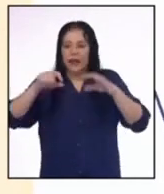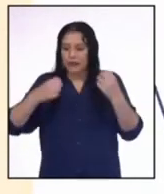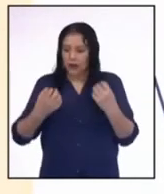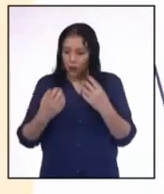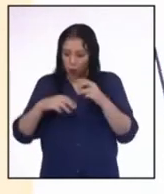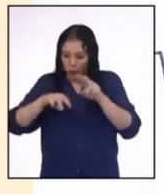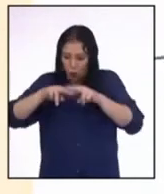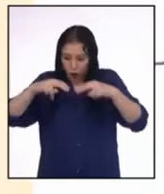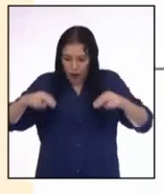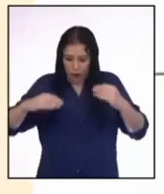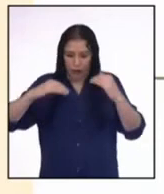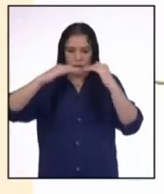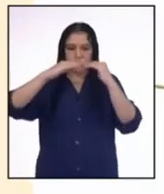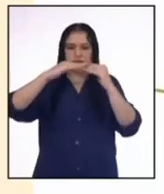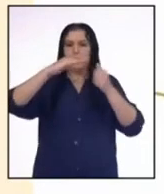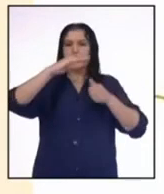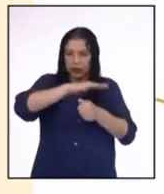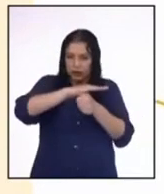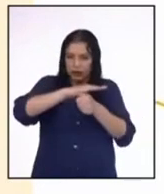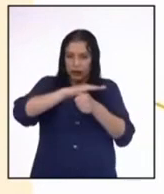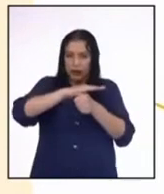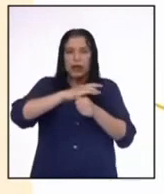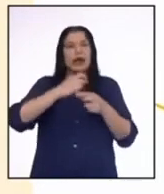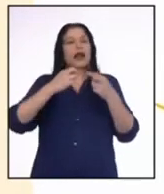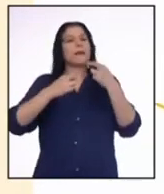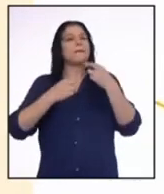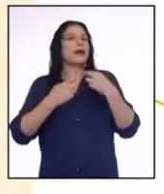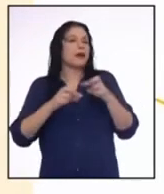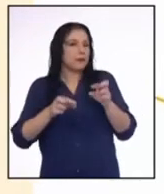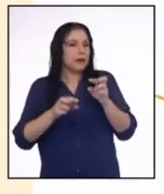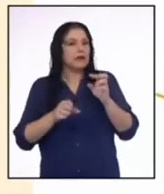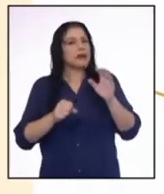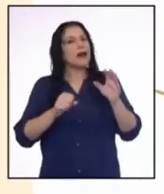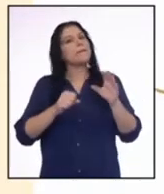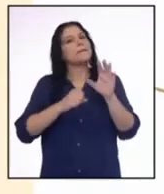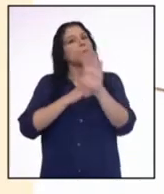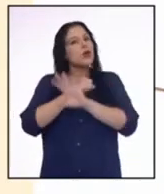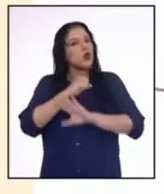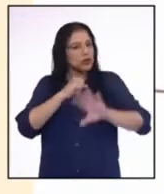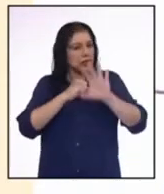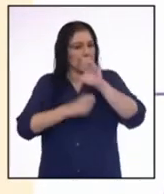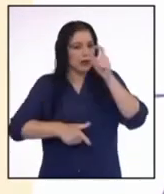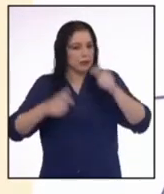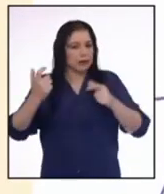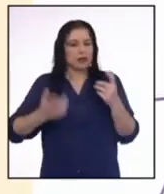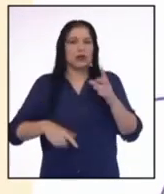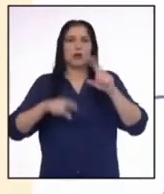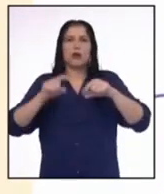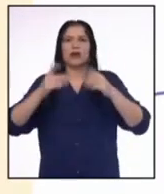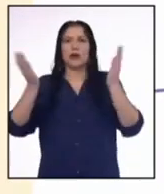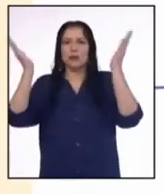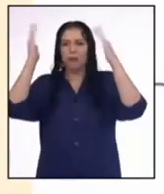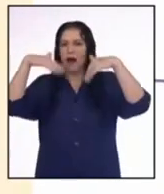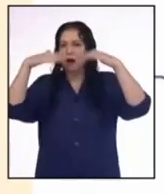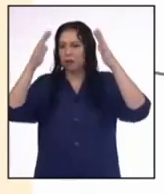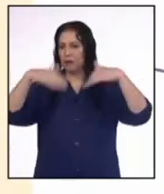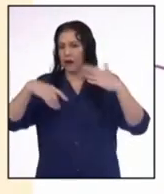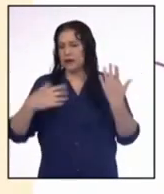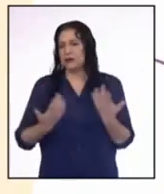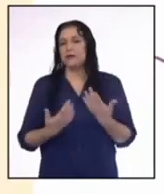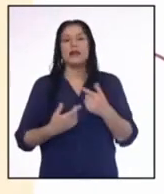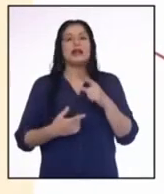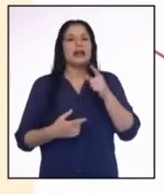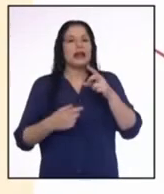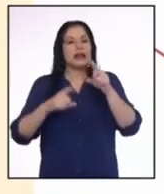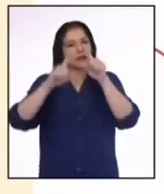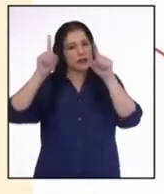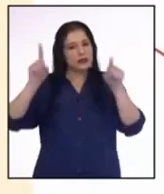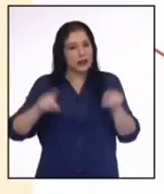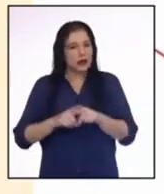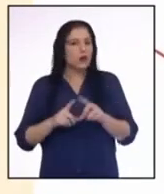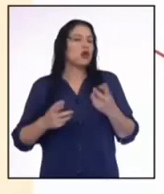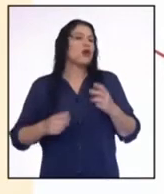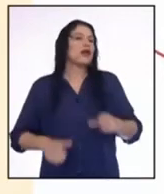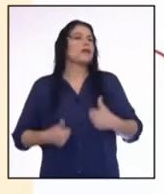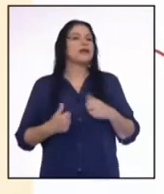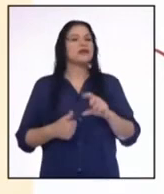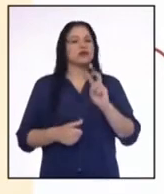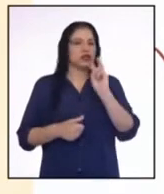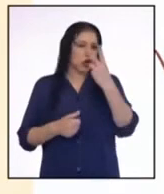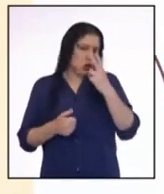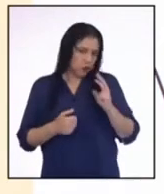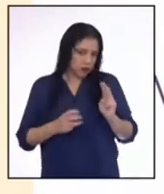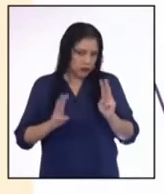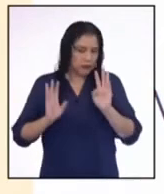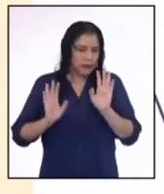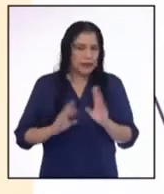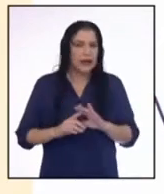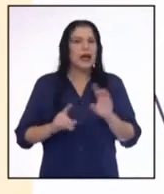mueble fuerte y seguro que permita proteger a la persona de cualquier objeto que le caiga encima. El triángulo de la vida es una segunda opción. Esta